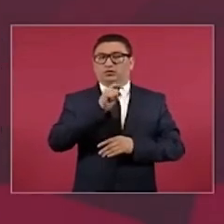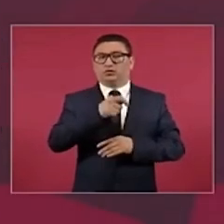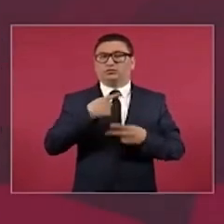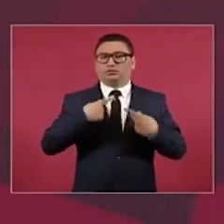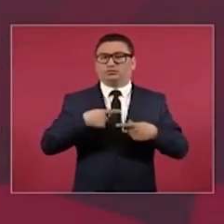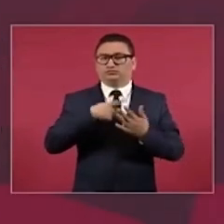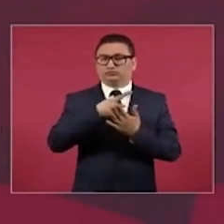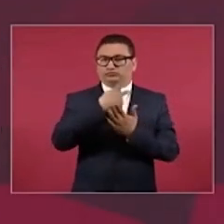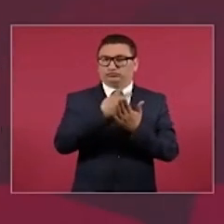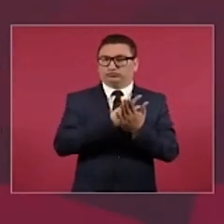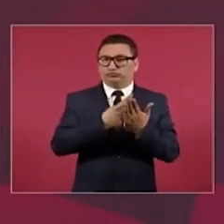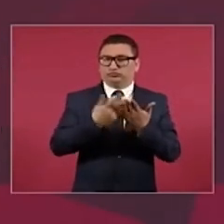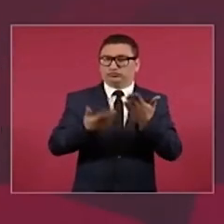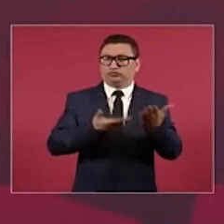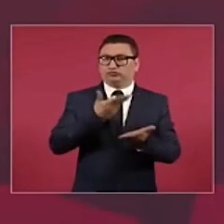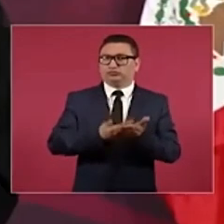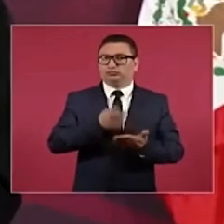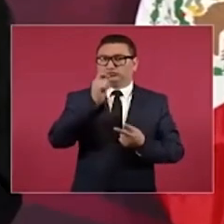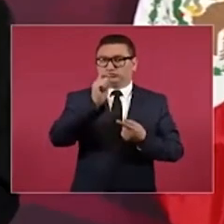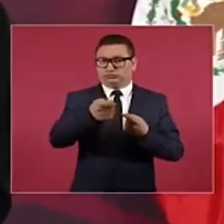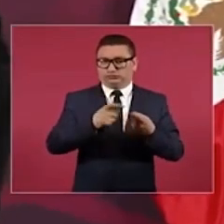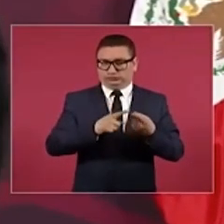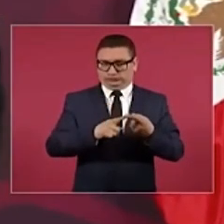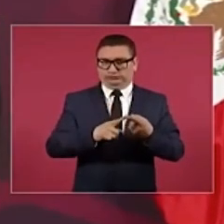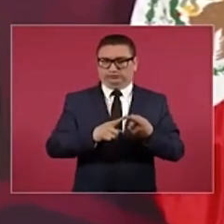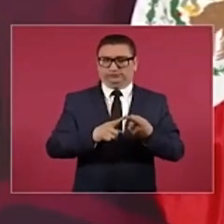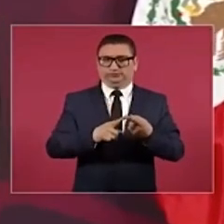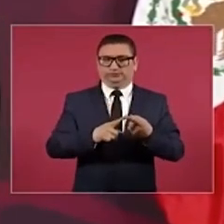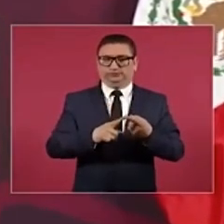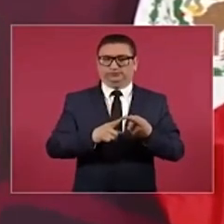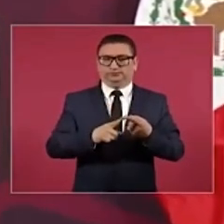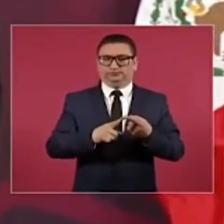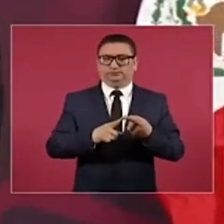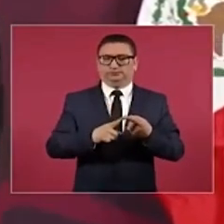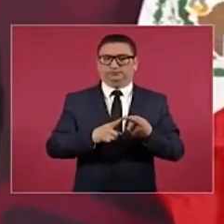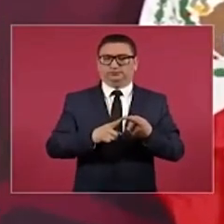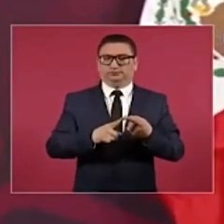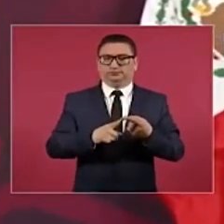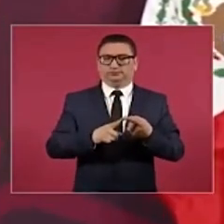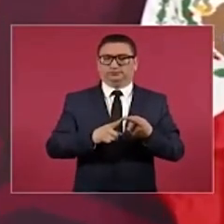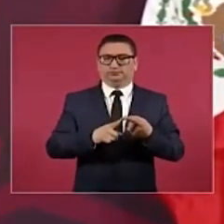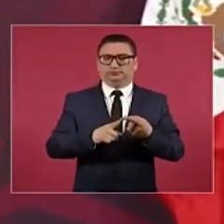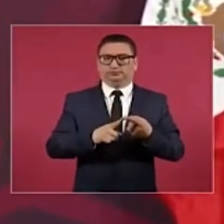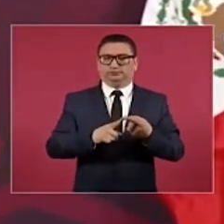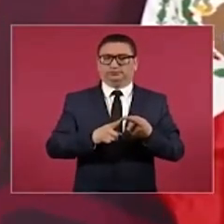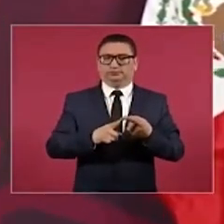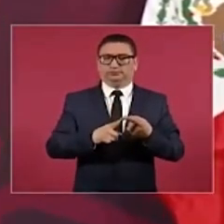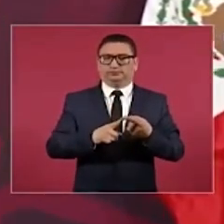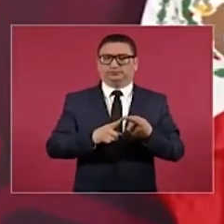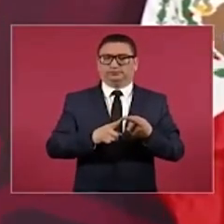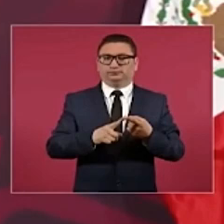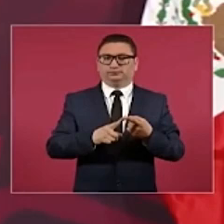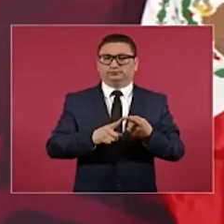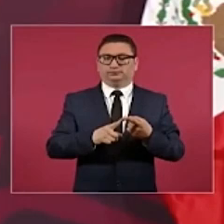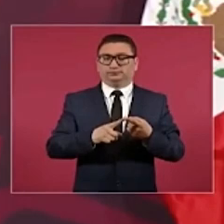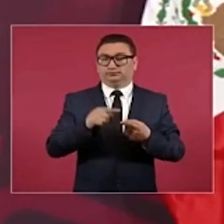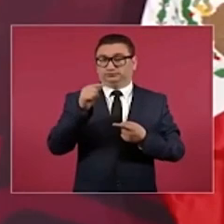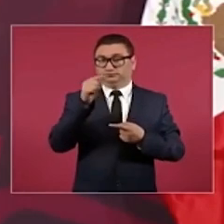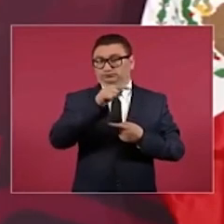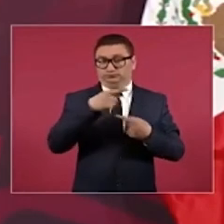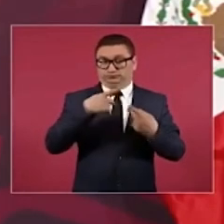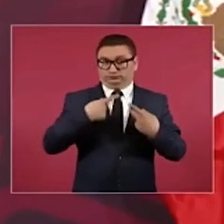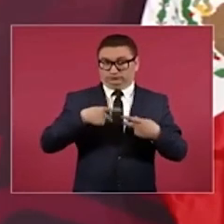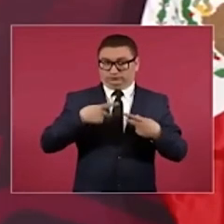programa Qué Proponen si realmente lo que